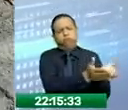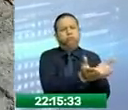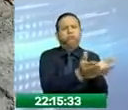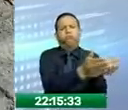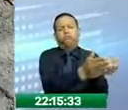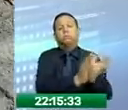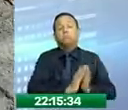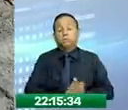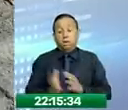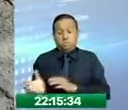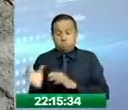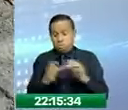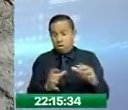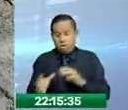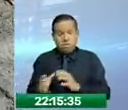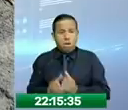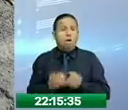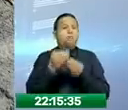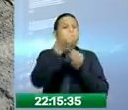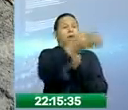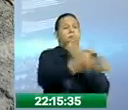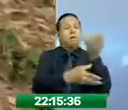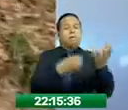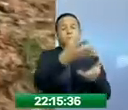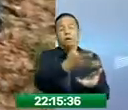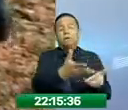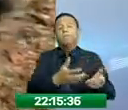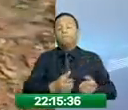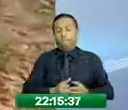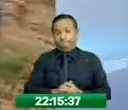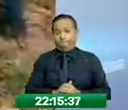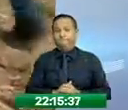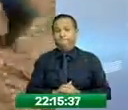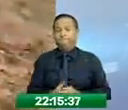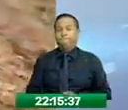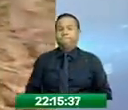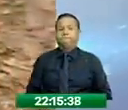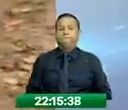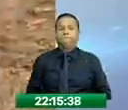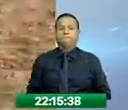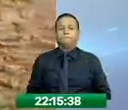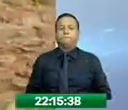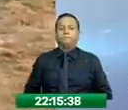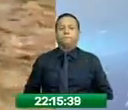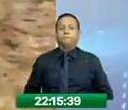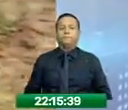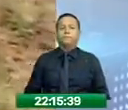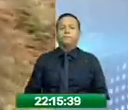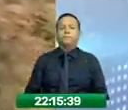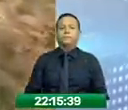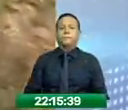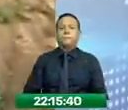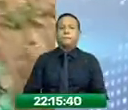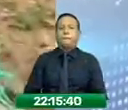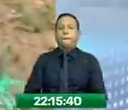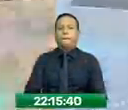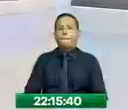más grandes con la sustancia prohibida informó josé morales